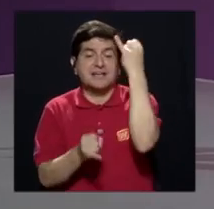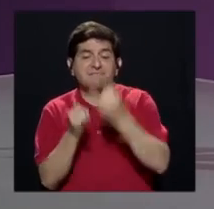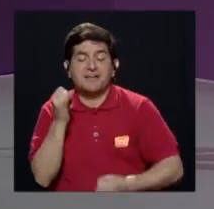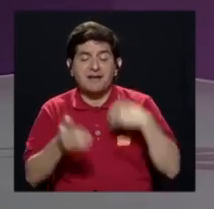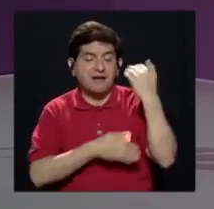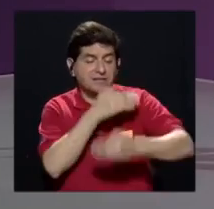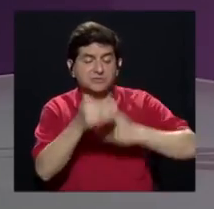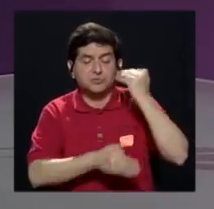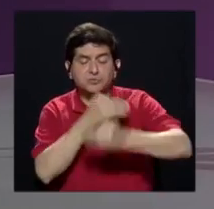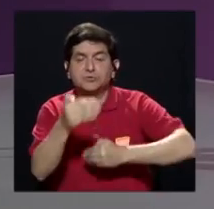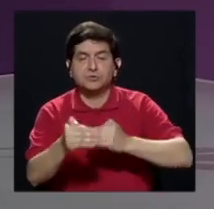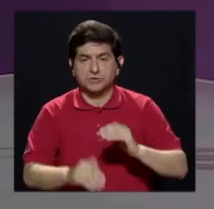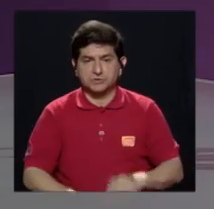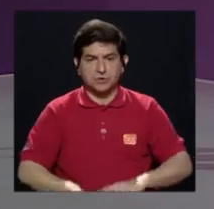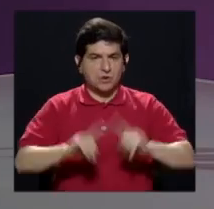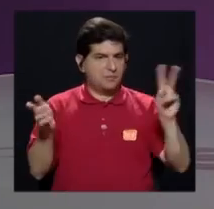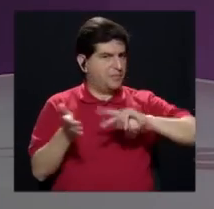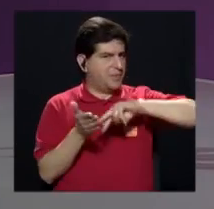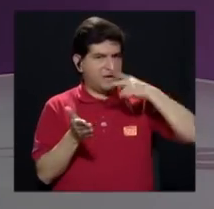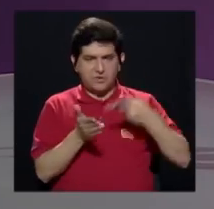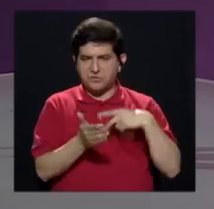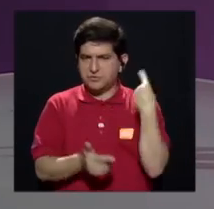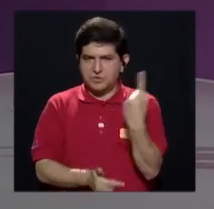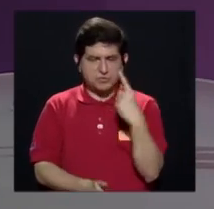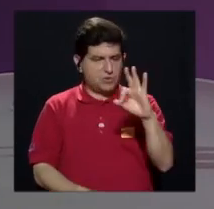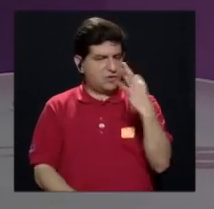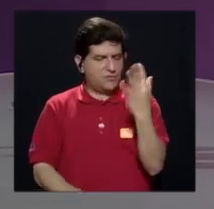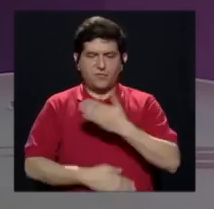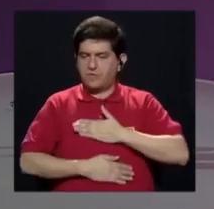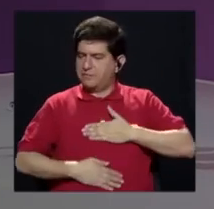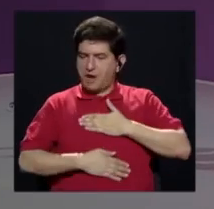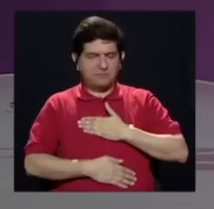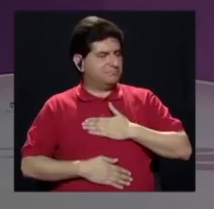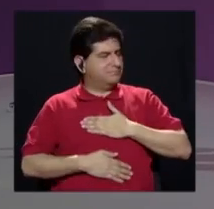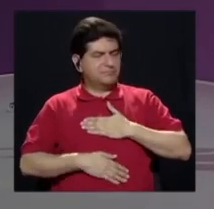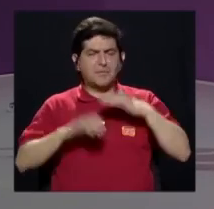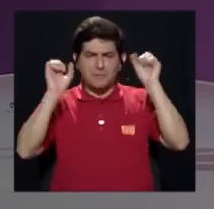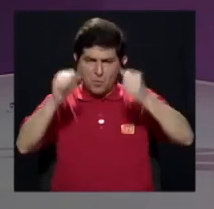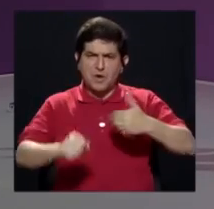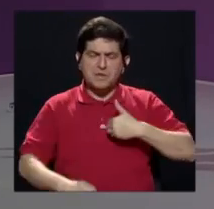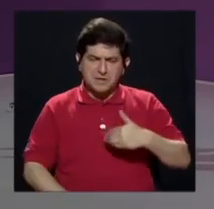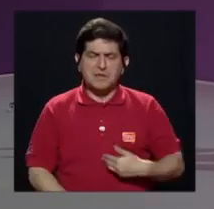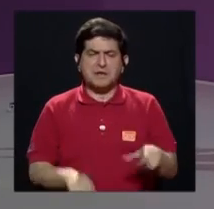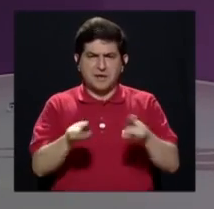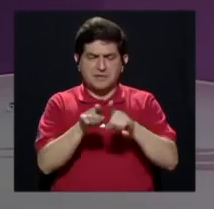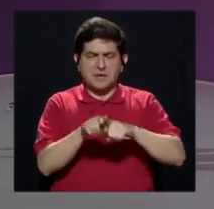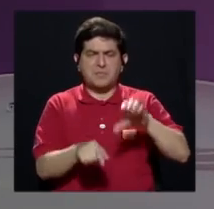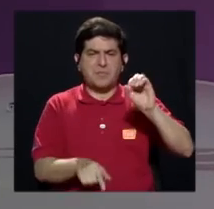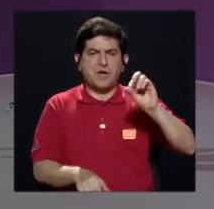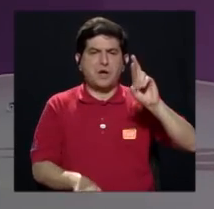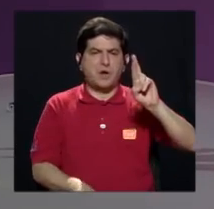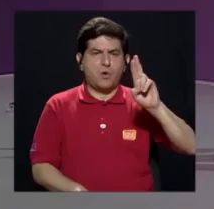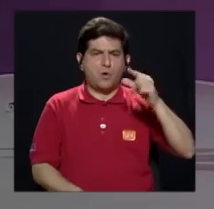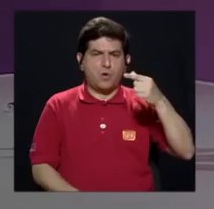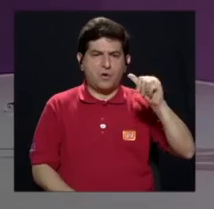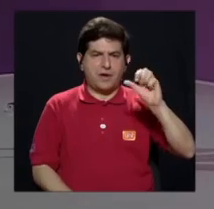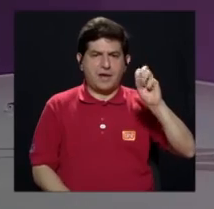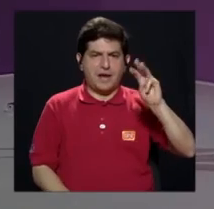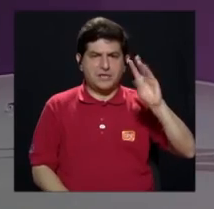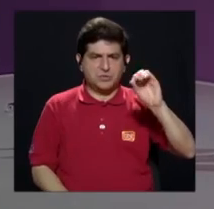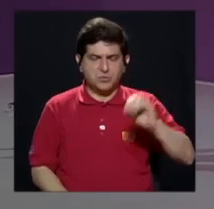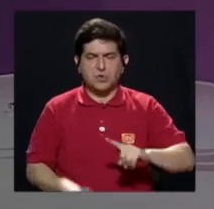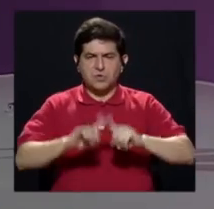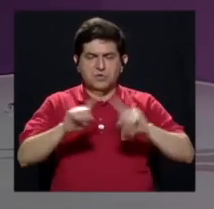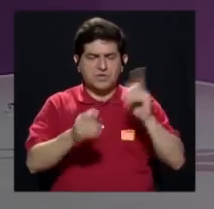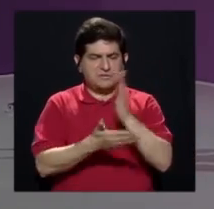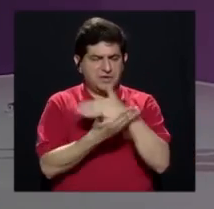proceso pero no es la única manera de disfrutarlo y se pueden tener orgasmos con cualquier parte del cuerpo y es la parte